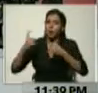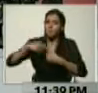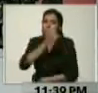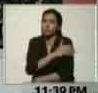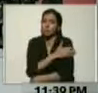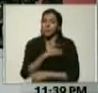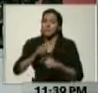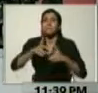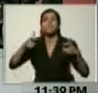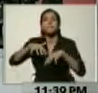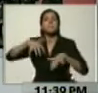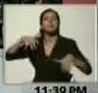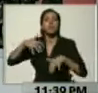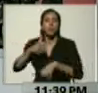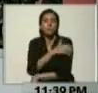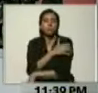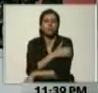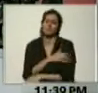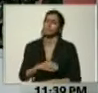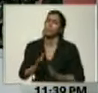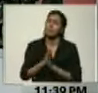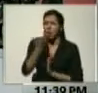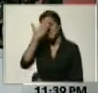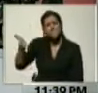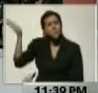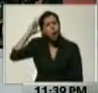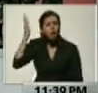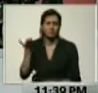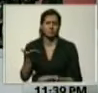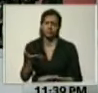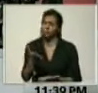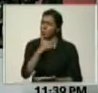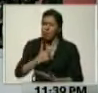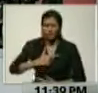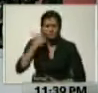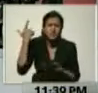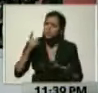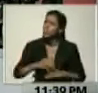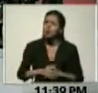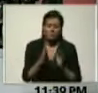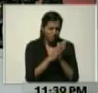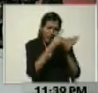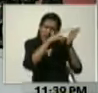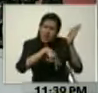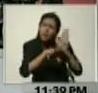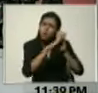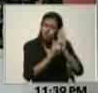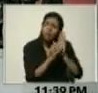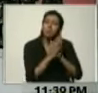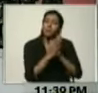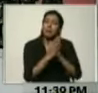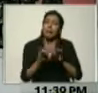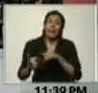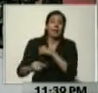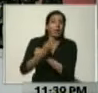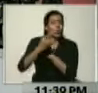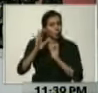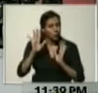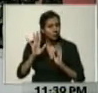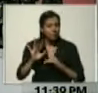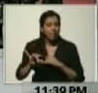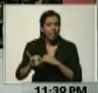inmorales, hipócritas, pero le hacen la constitución por si acaso, para que no se vayan a caer tan duro. Se vayan a caer tan